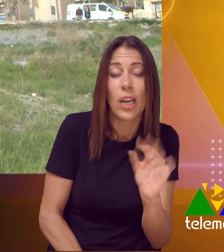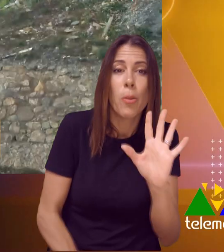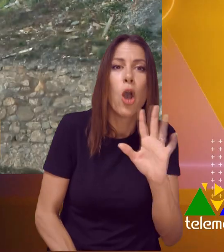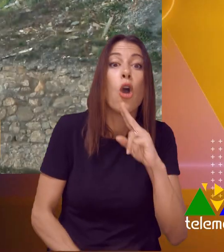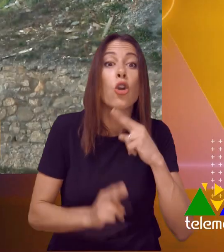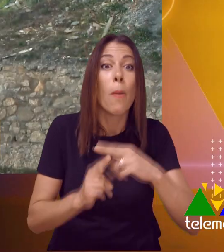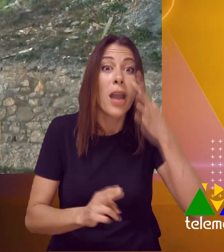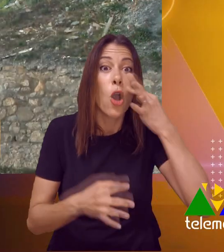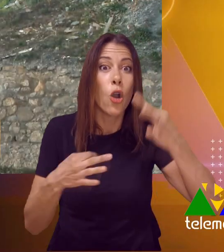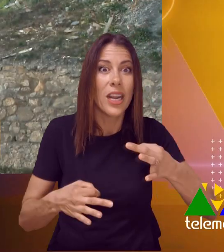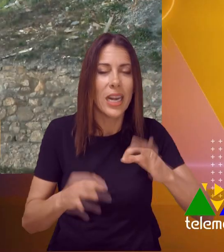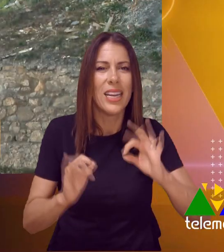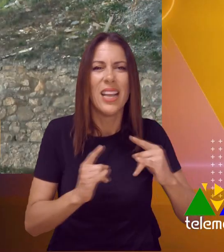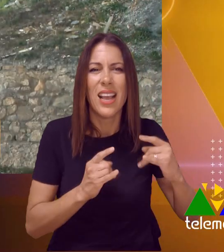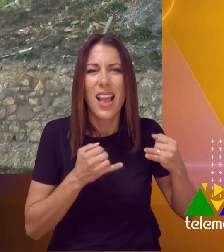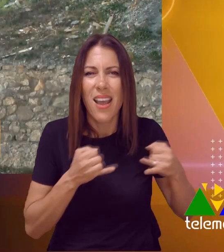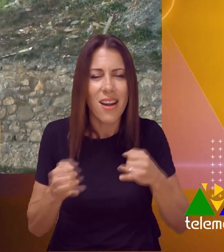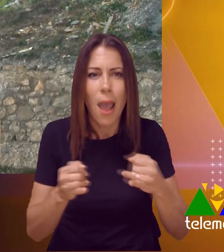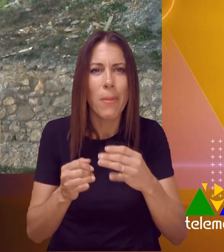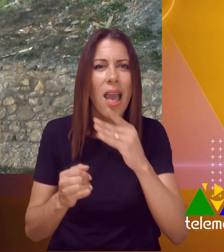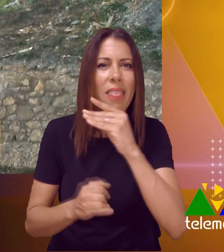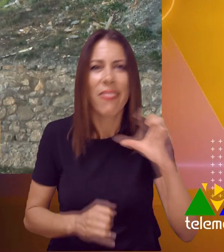original es la Rambla del Gibaltanillo.